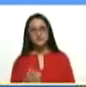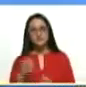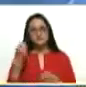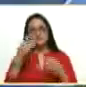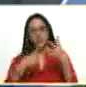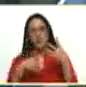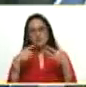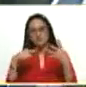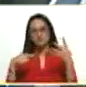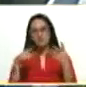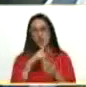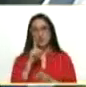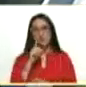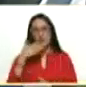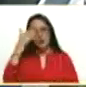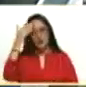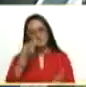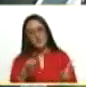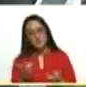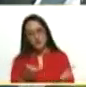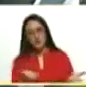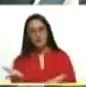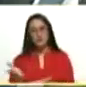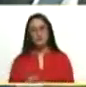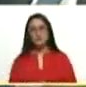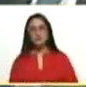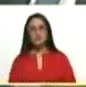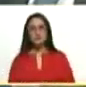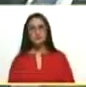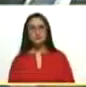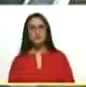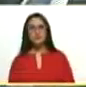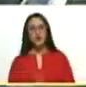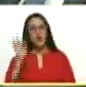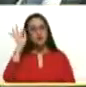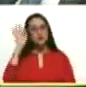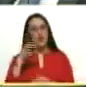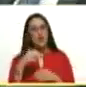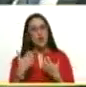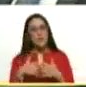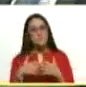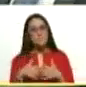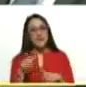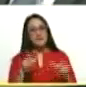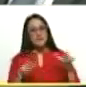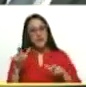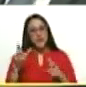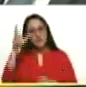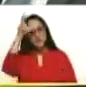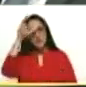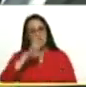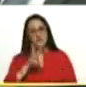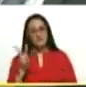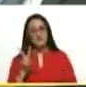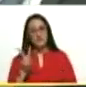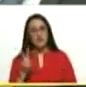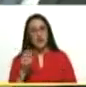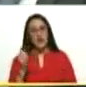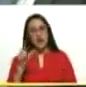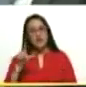Hüseyin, bienvenido hermano, al Consejo Empresarial Turquía y Venezuela, a Ligalip